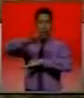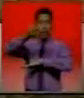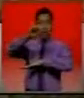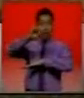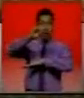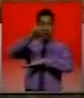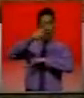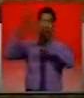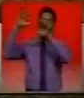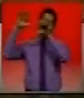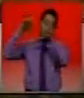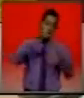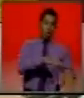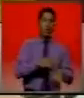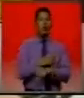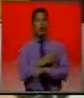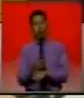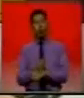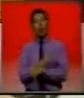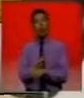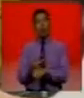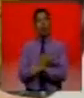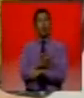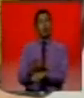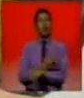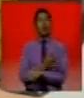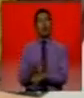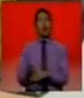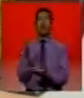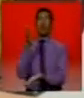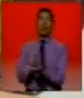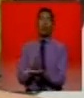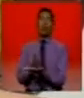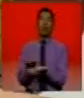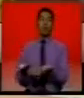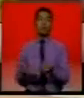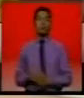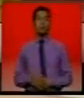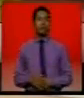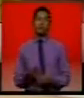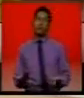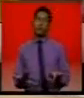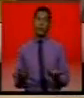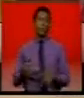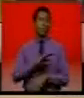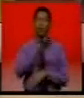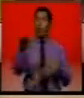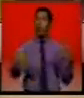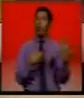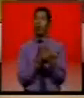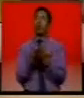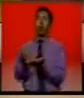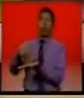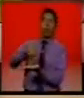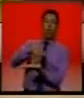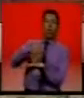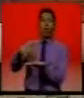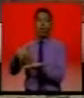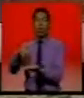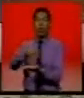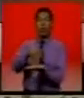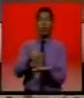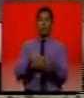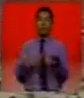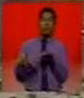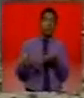la circulación vehicular. Ya todo está sentido y basta un mínimo movimiento para que todo se venga abajo.